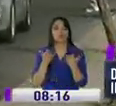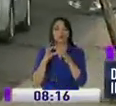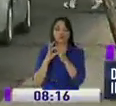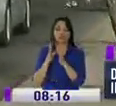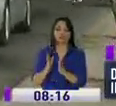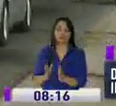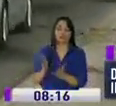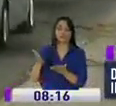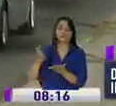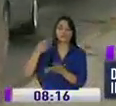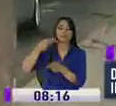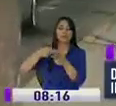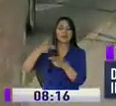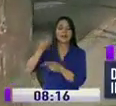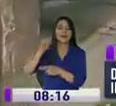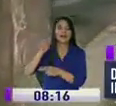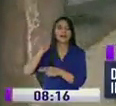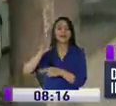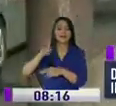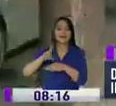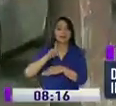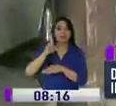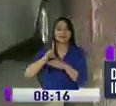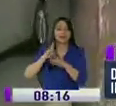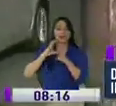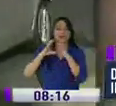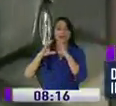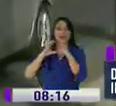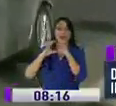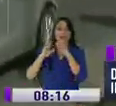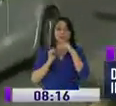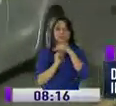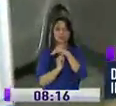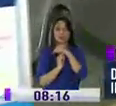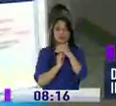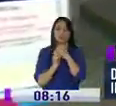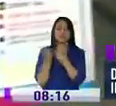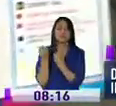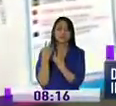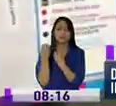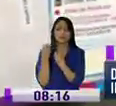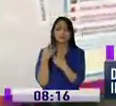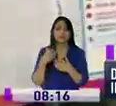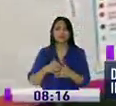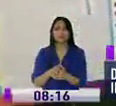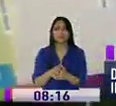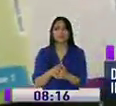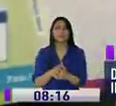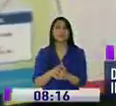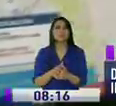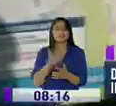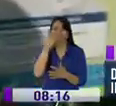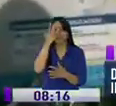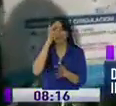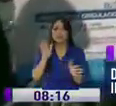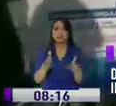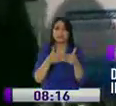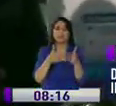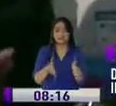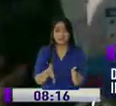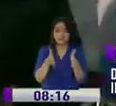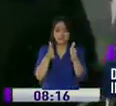quien es la directora de comunicación precisamente del metro, para que nos cuente la razón por la que se va a hacer el cierre de esta